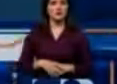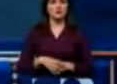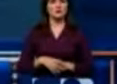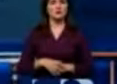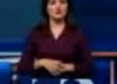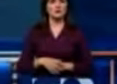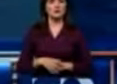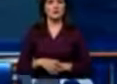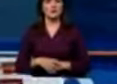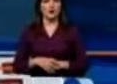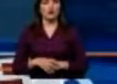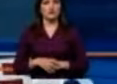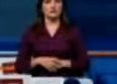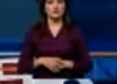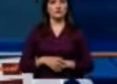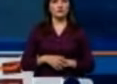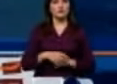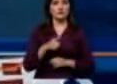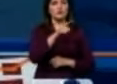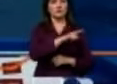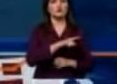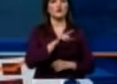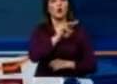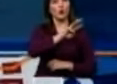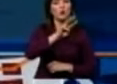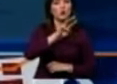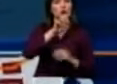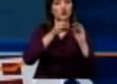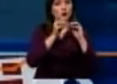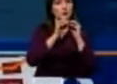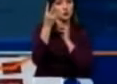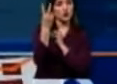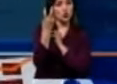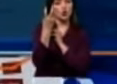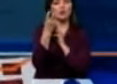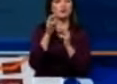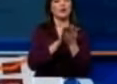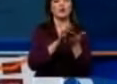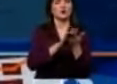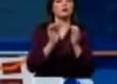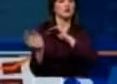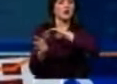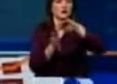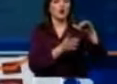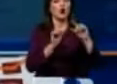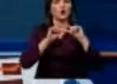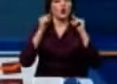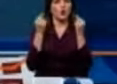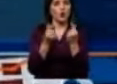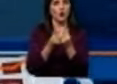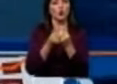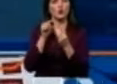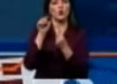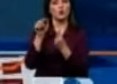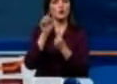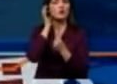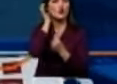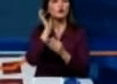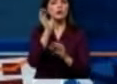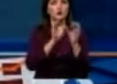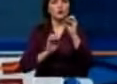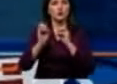los denunciantes es afín al gobierno, según Fundamedios. Está conformado por Miriam Viviana Paredes, que trabaja en la Supercom como asesora de